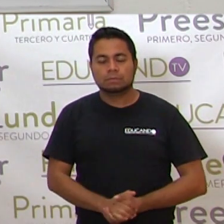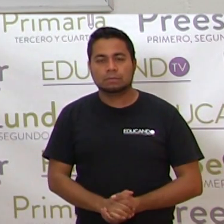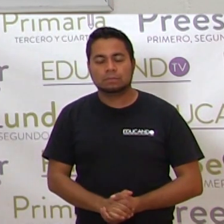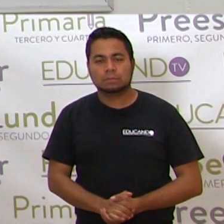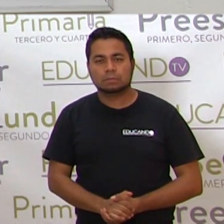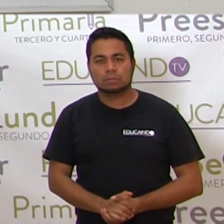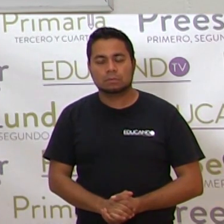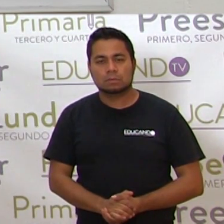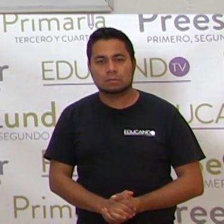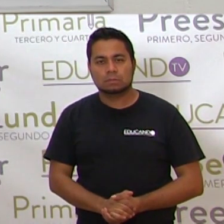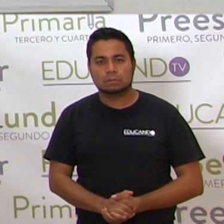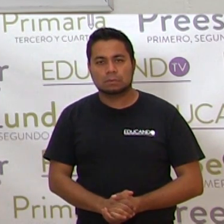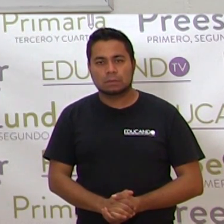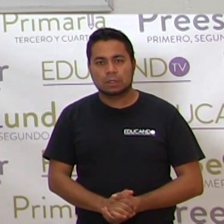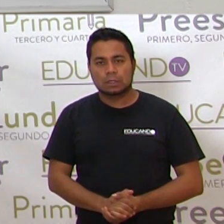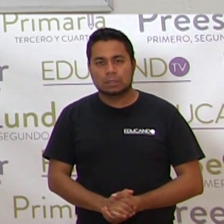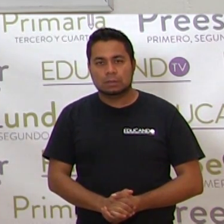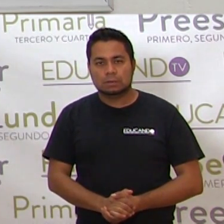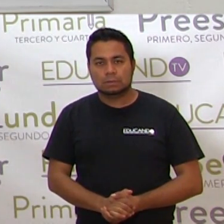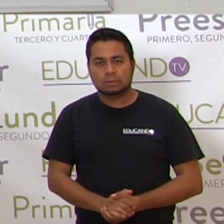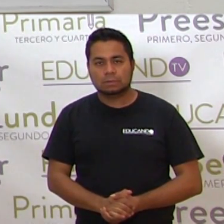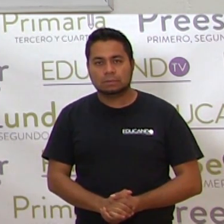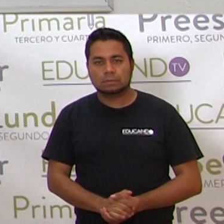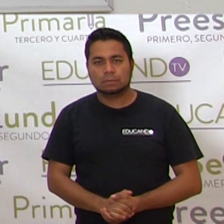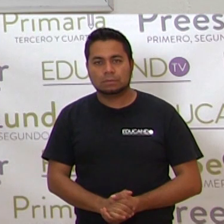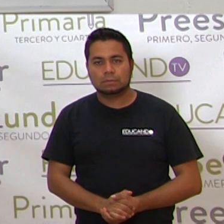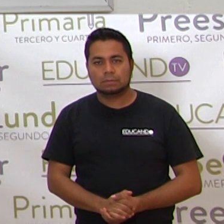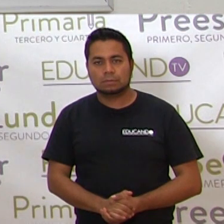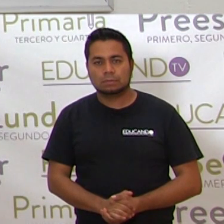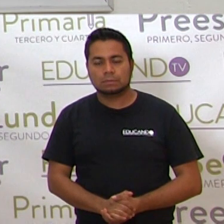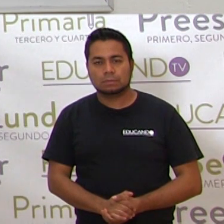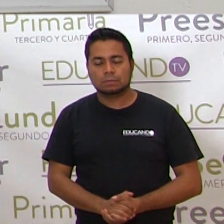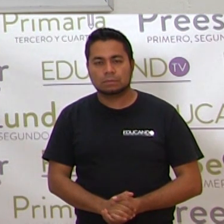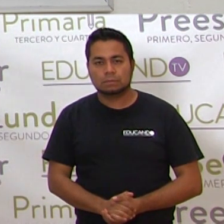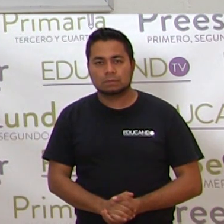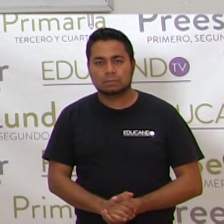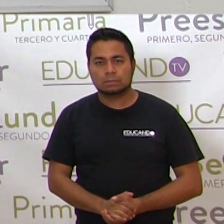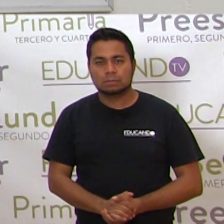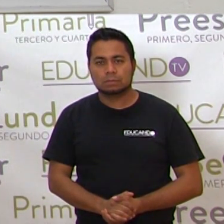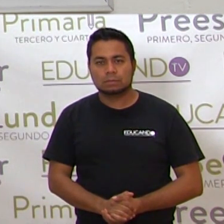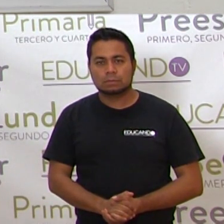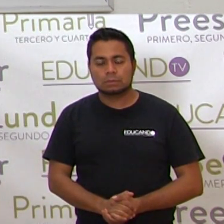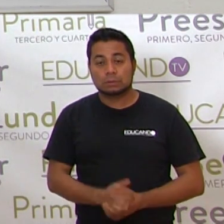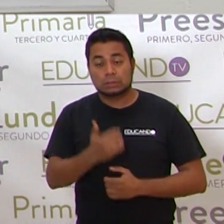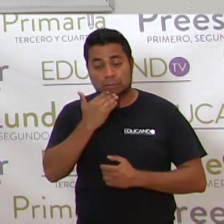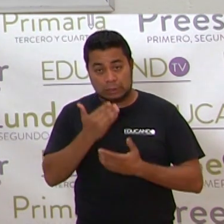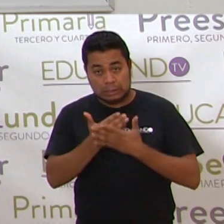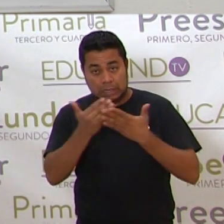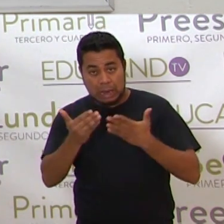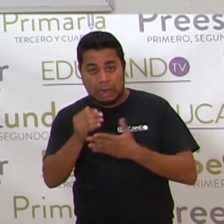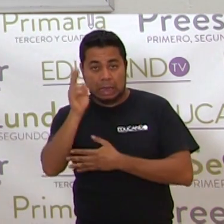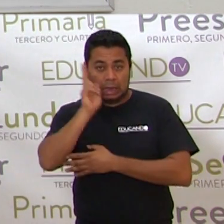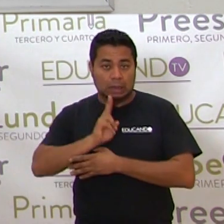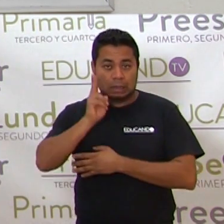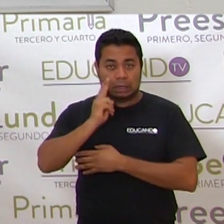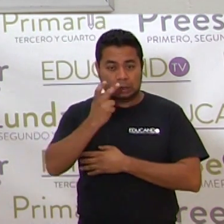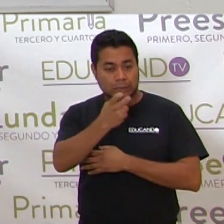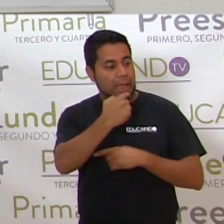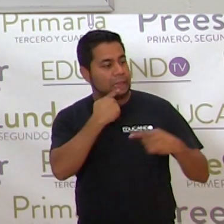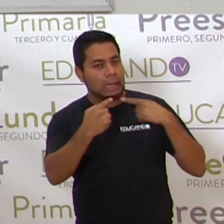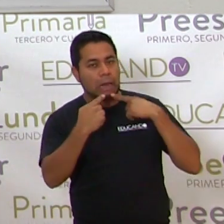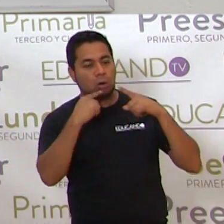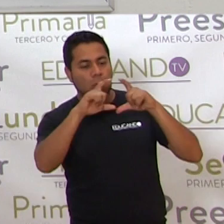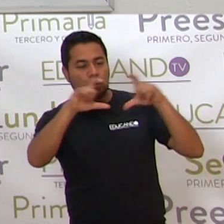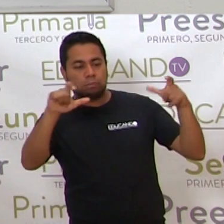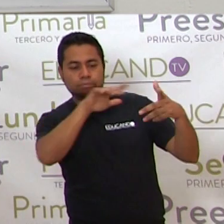Vamos a hacer, mucha atención, la lectura de este parlamento. Bien, mucha